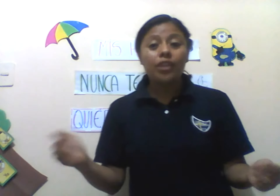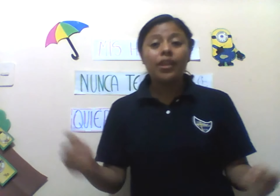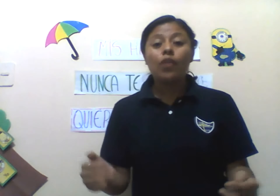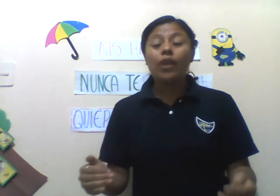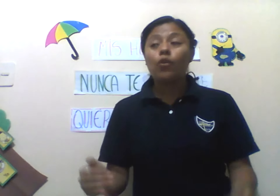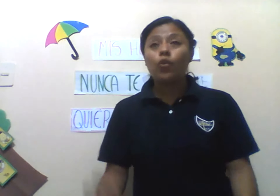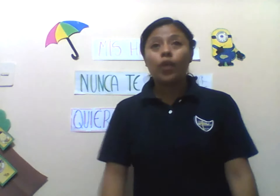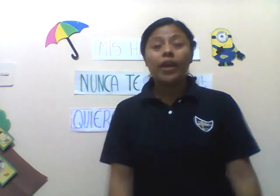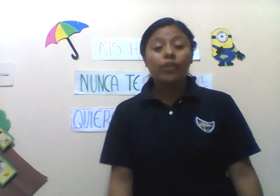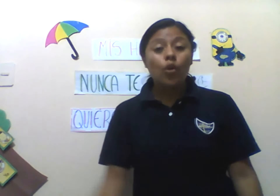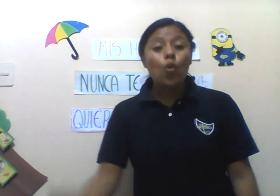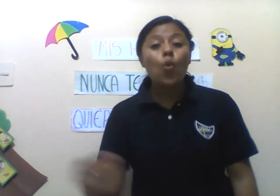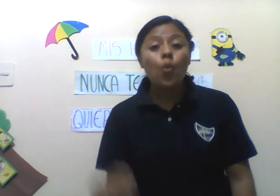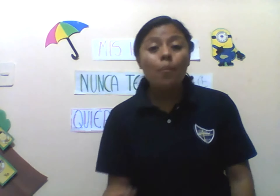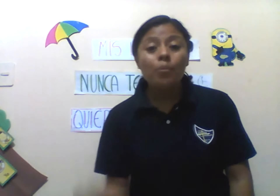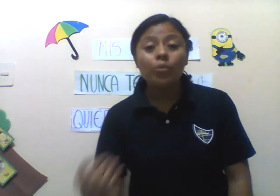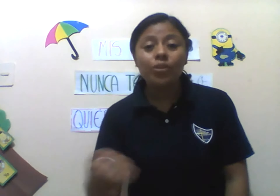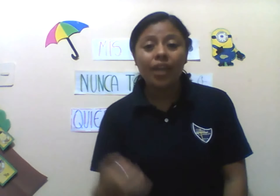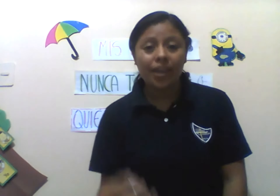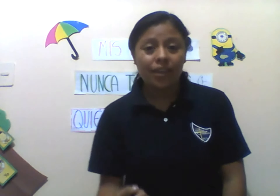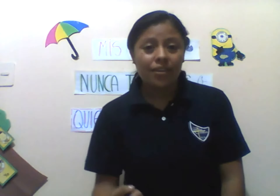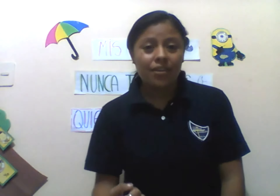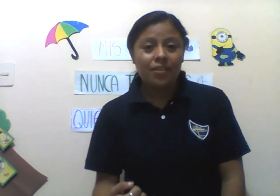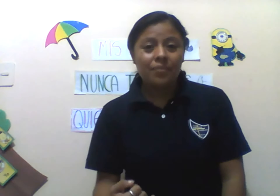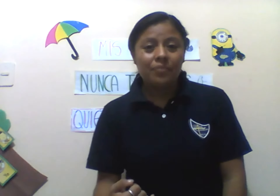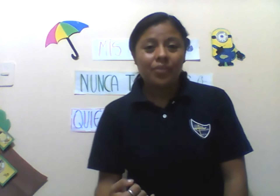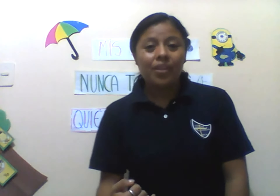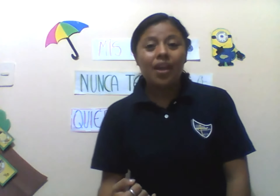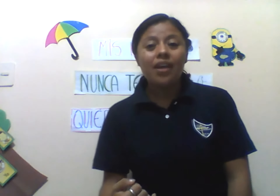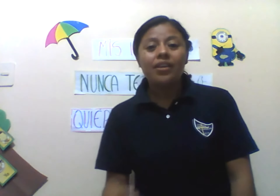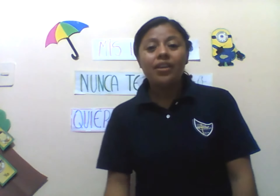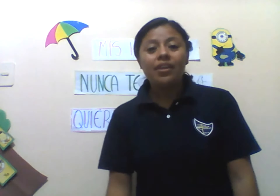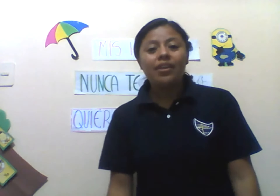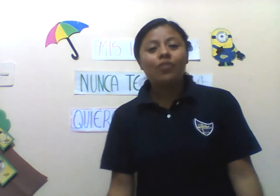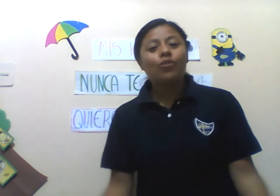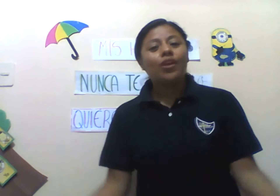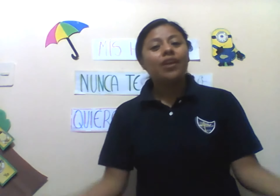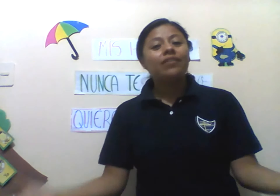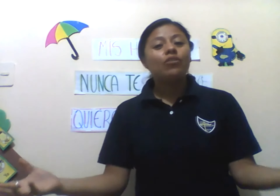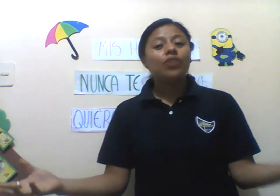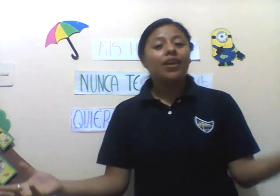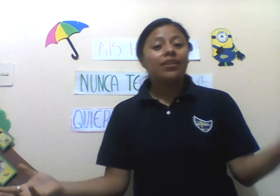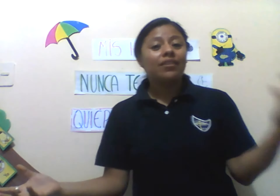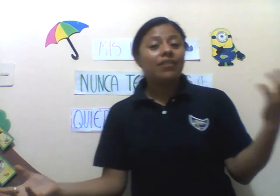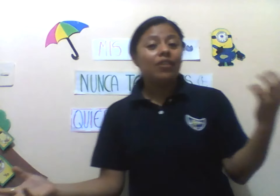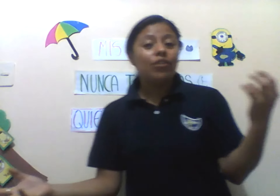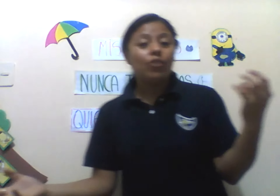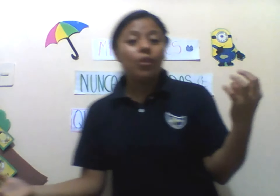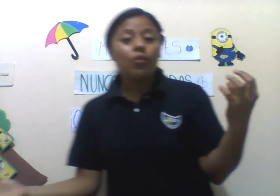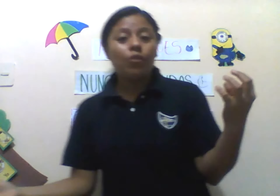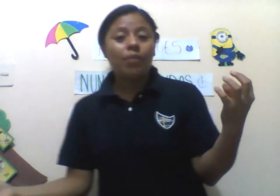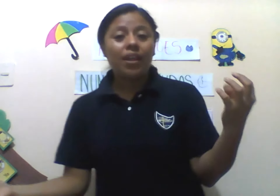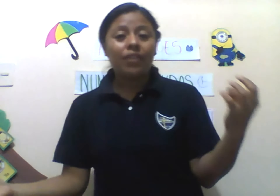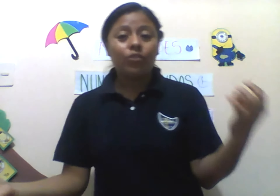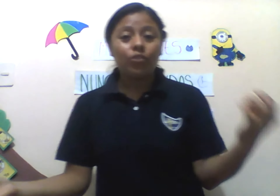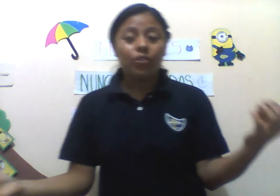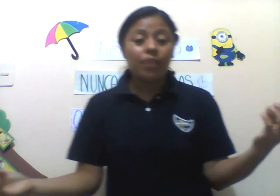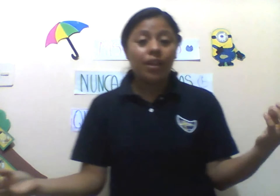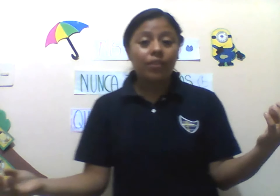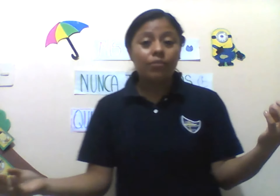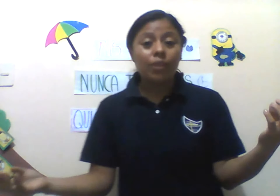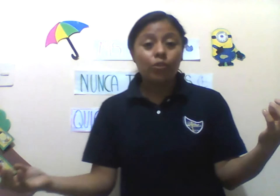Yo le tengo que colocar un puntaje, ya, y con esa nota que te salió de cubicol más